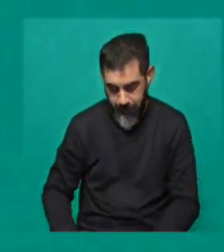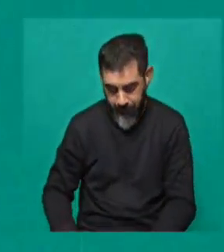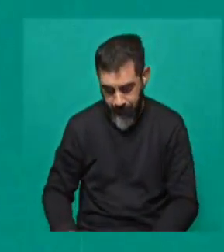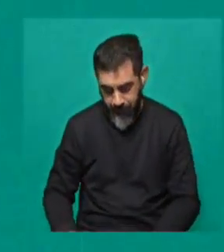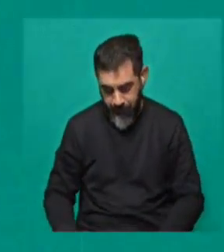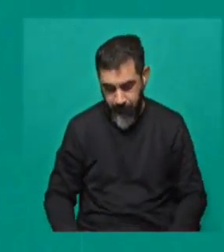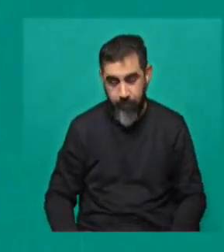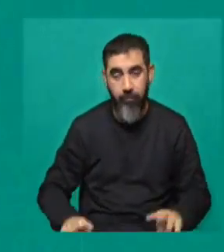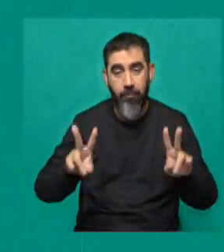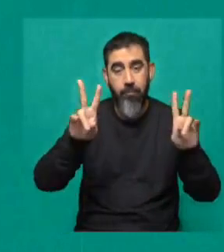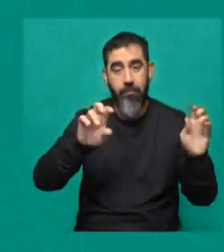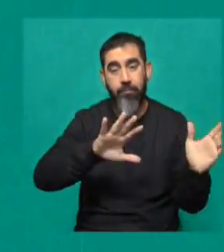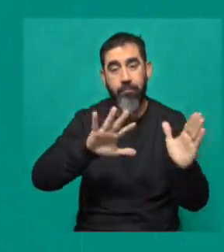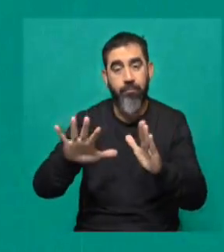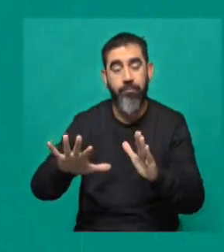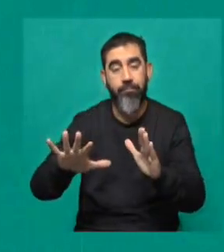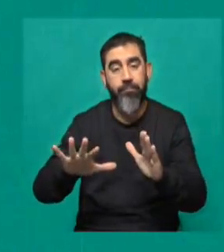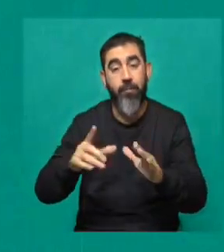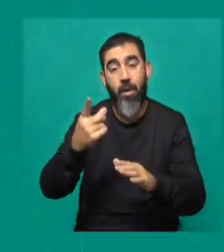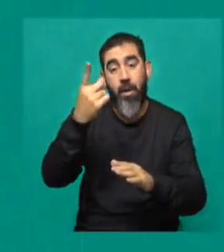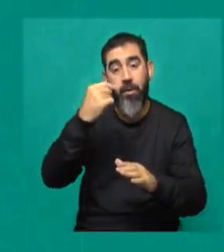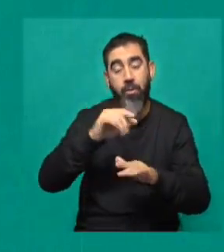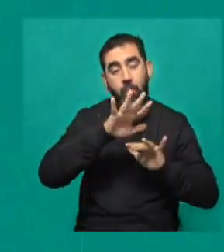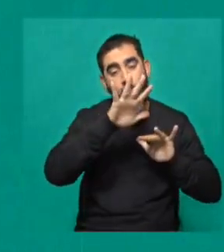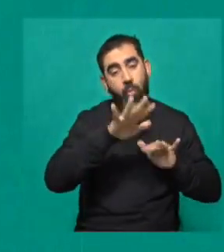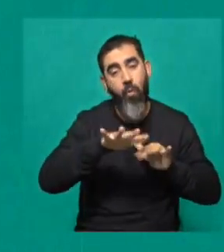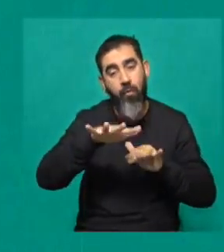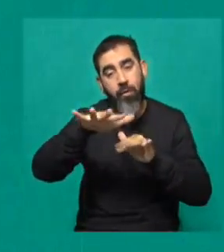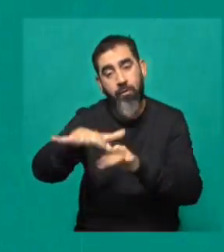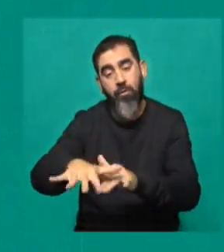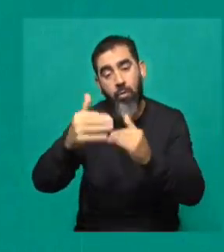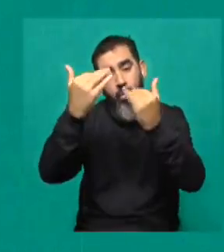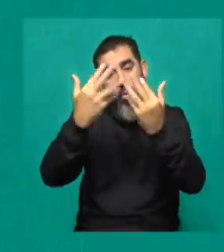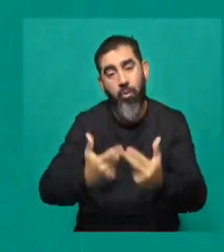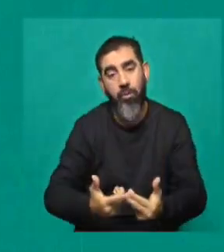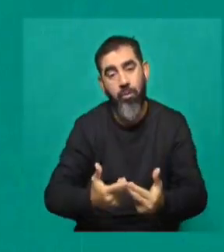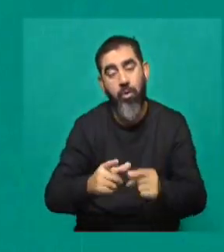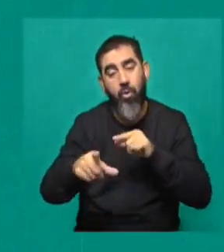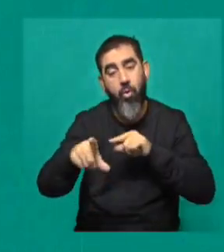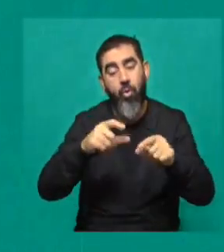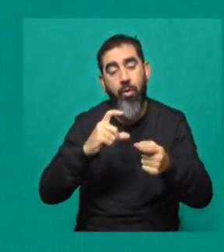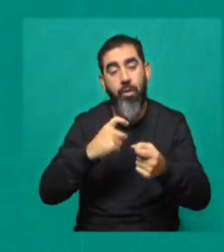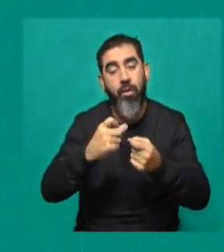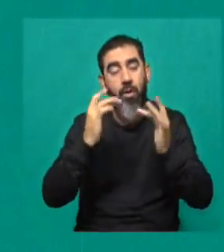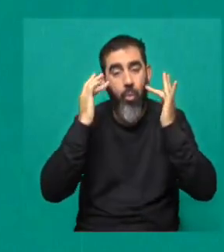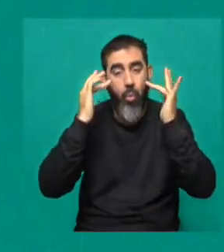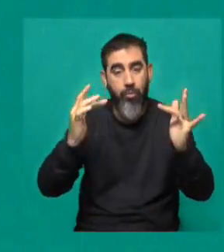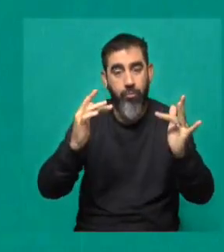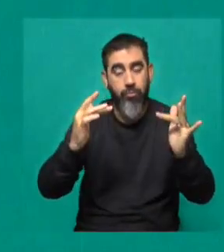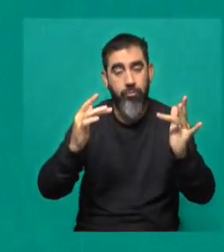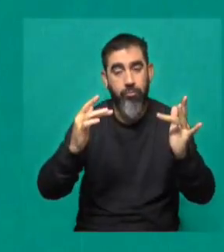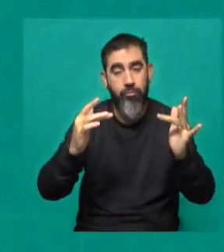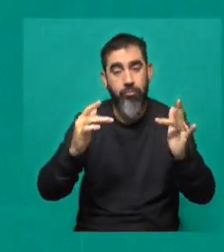y nosotros ahora seguimos con otros temas ustedes saben que ayer hubo una gran movilización organizada por la coordinadora de sindicatos de la enseñanza que